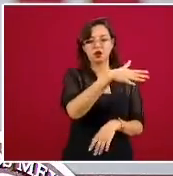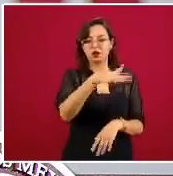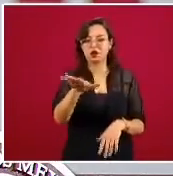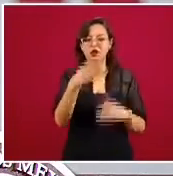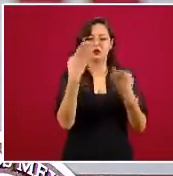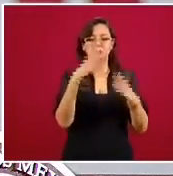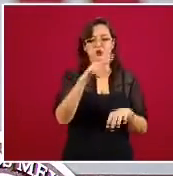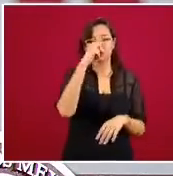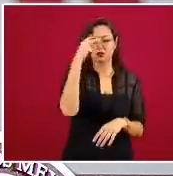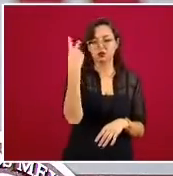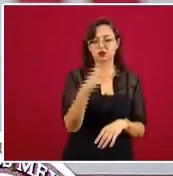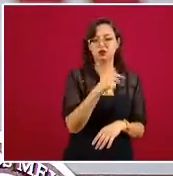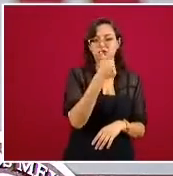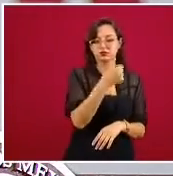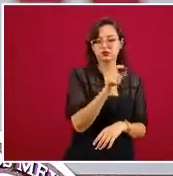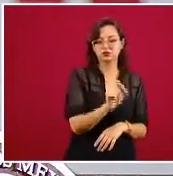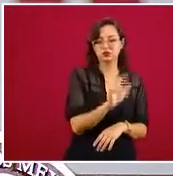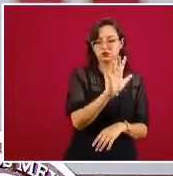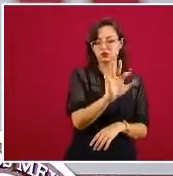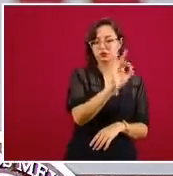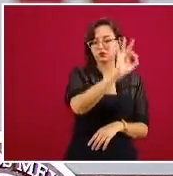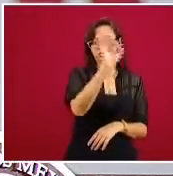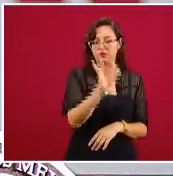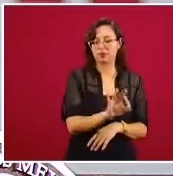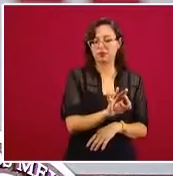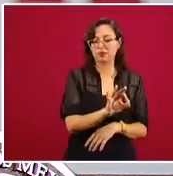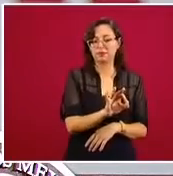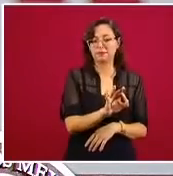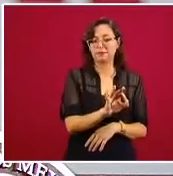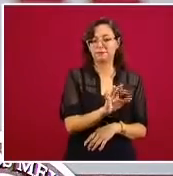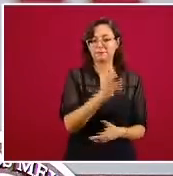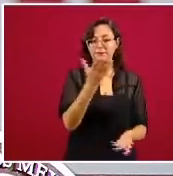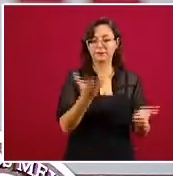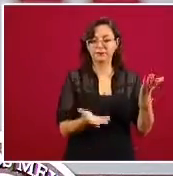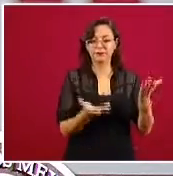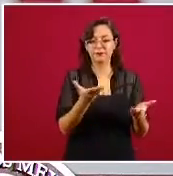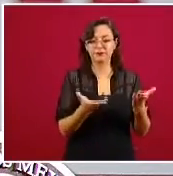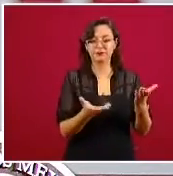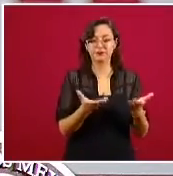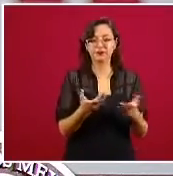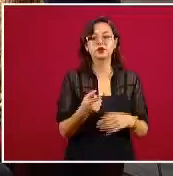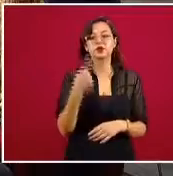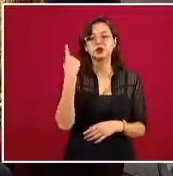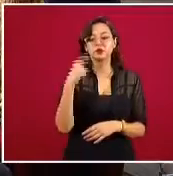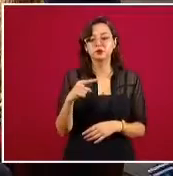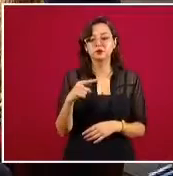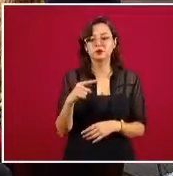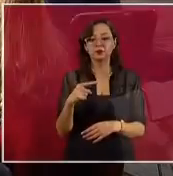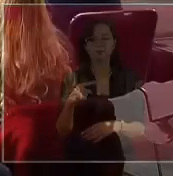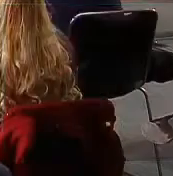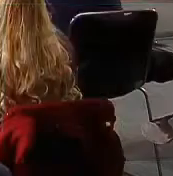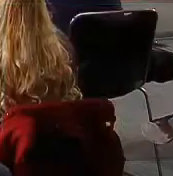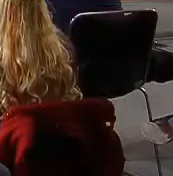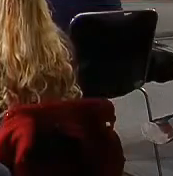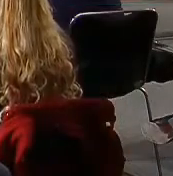Banco de México es de 6.5%, para los, digamos, la